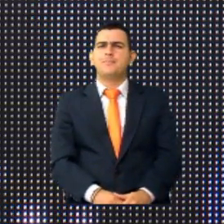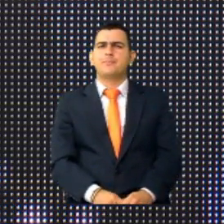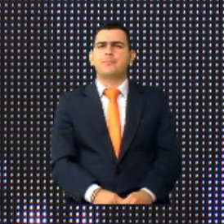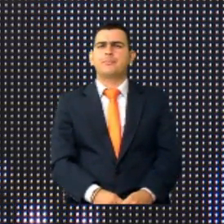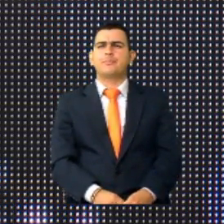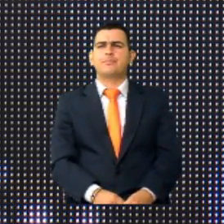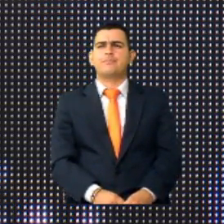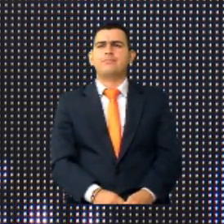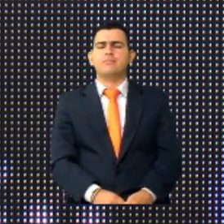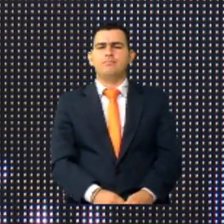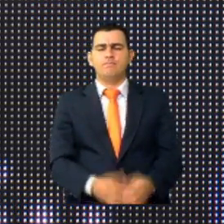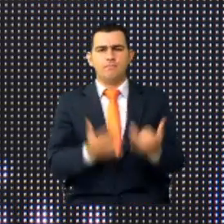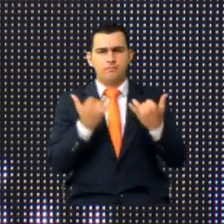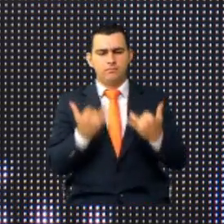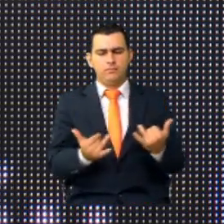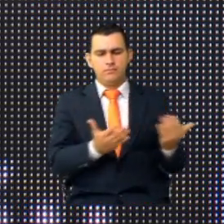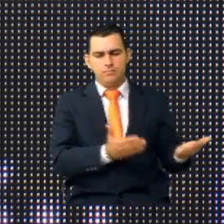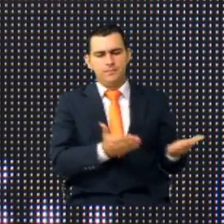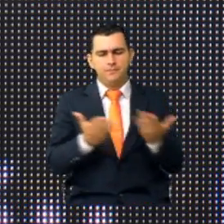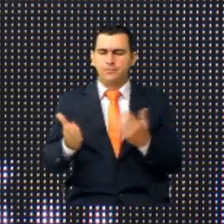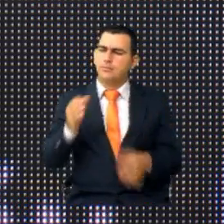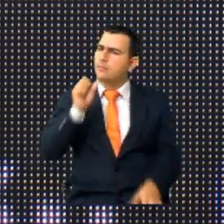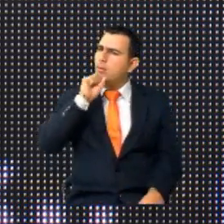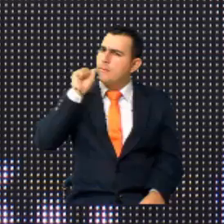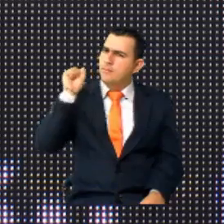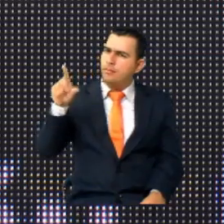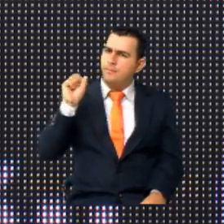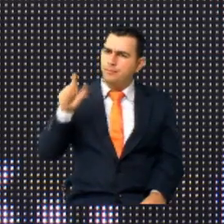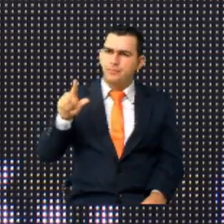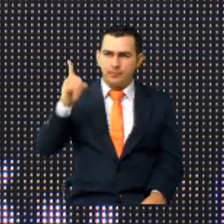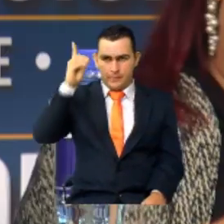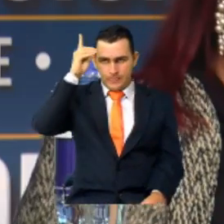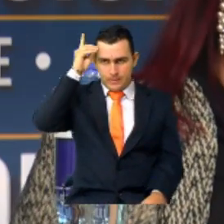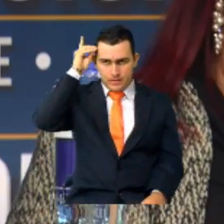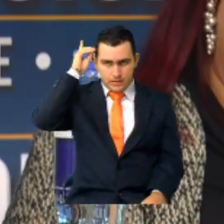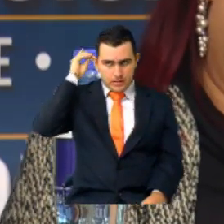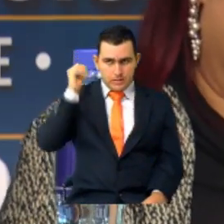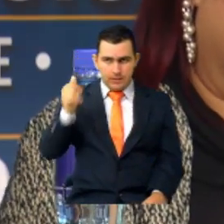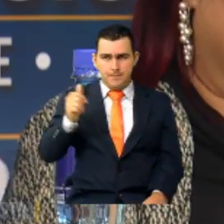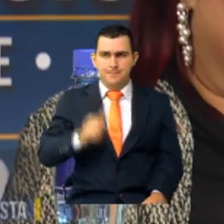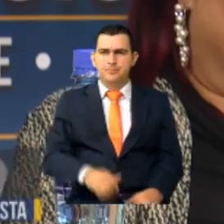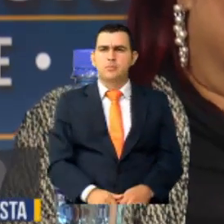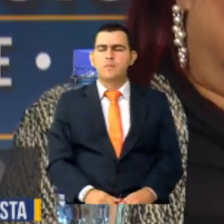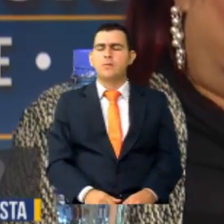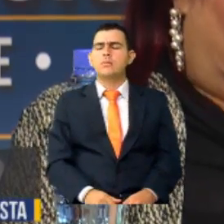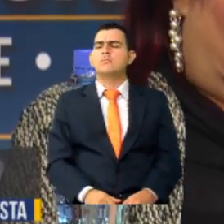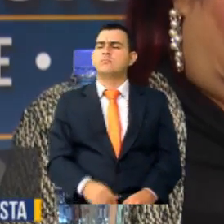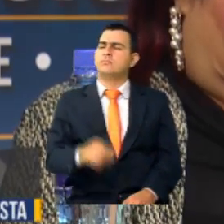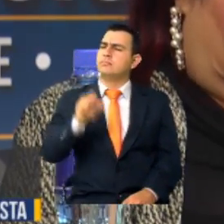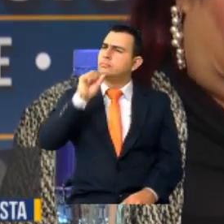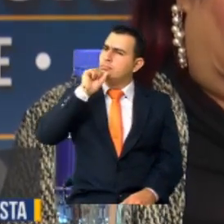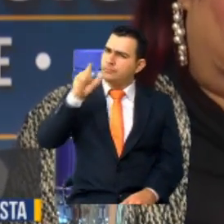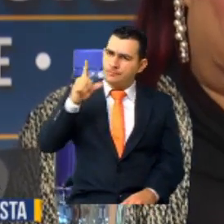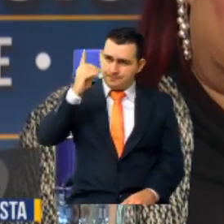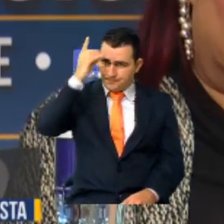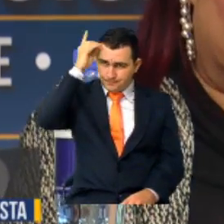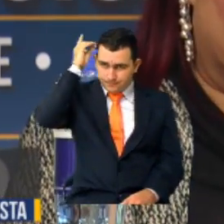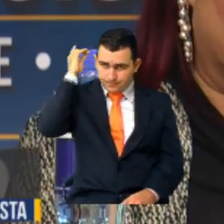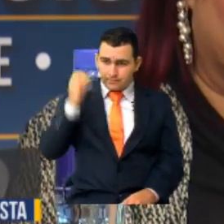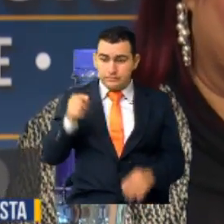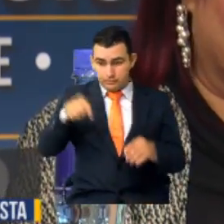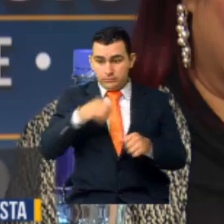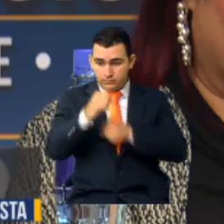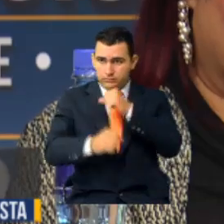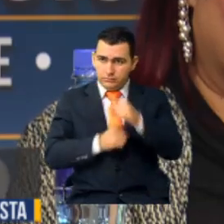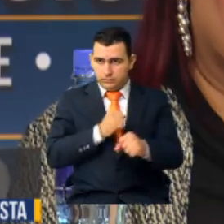para la periodista Yanit Rueda. Le pregunta al candidato Darío Echeverri. Candidato Darío, de aprobarse este año la